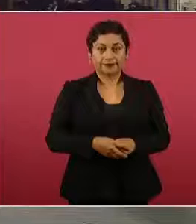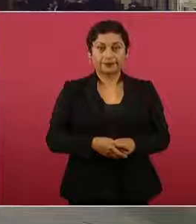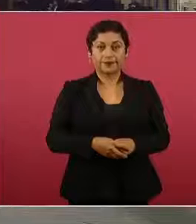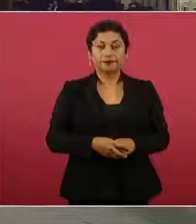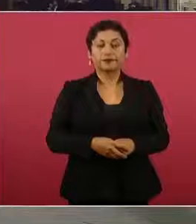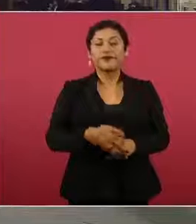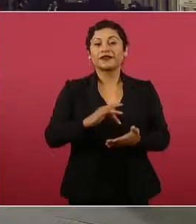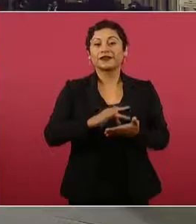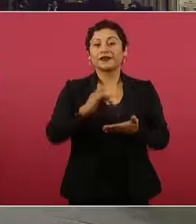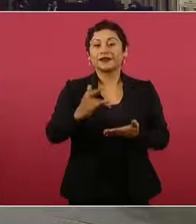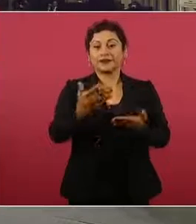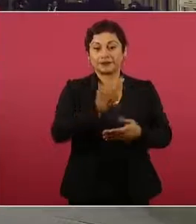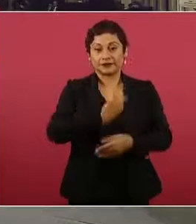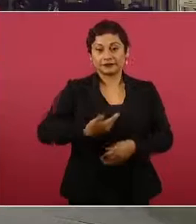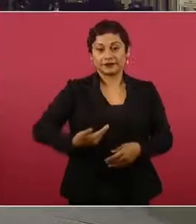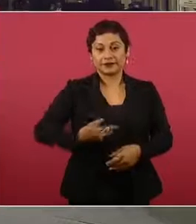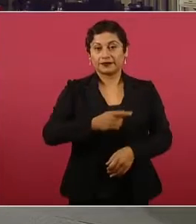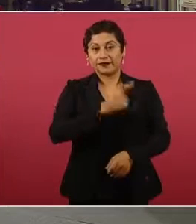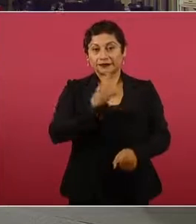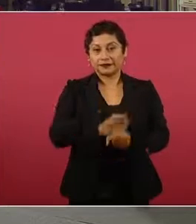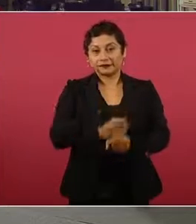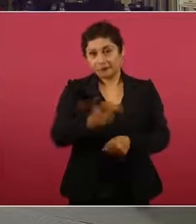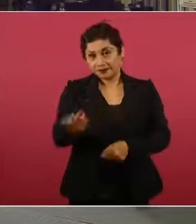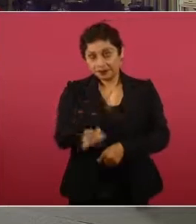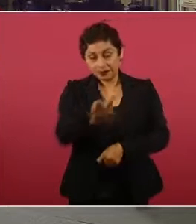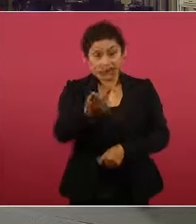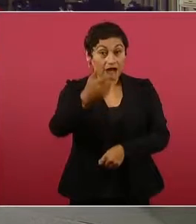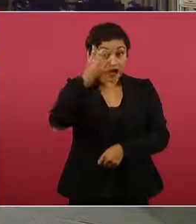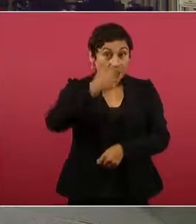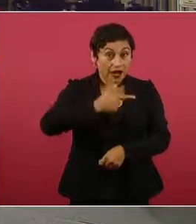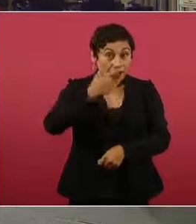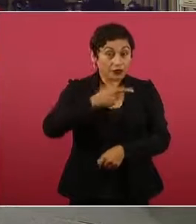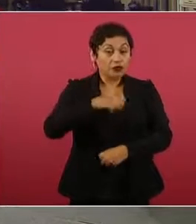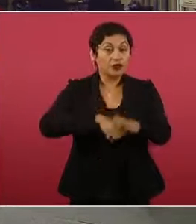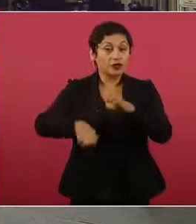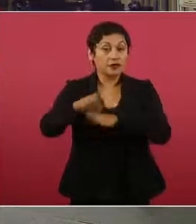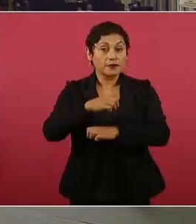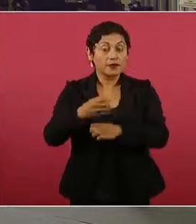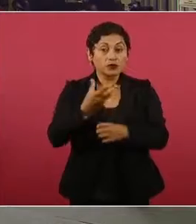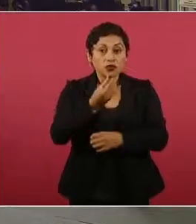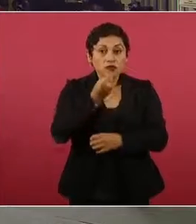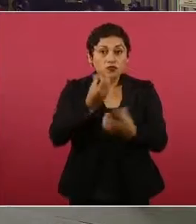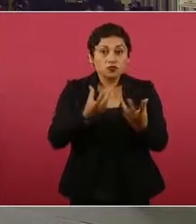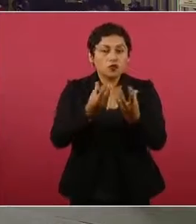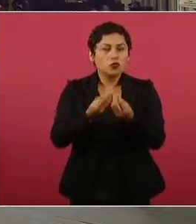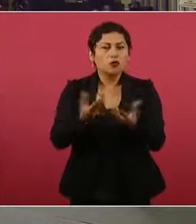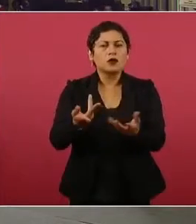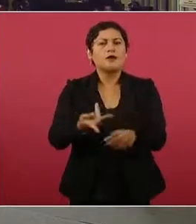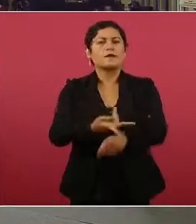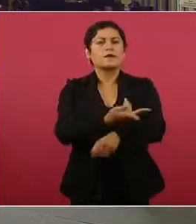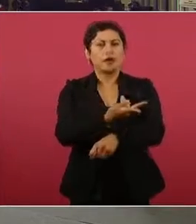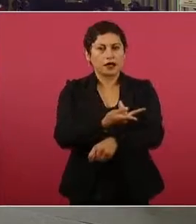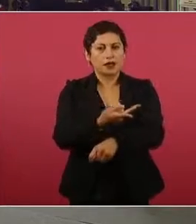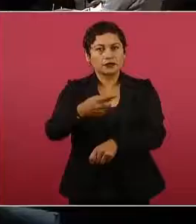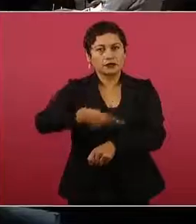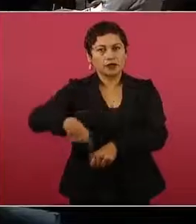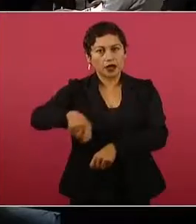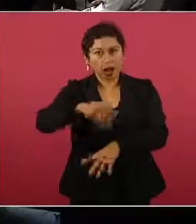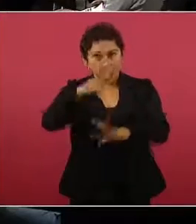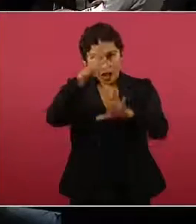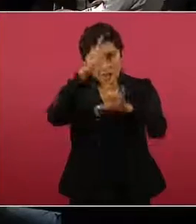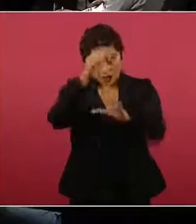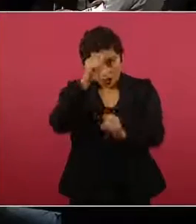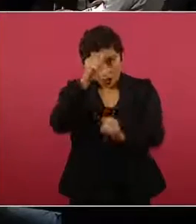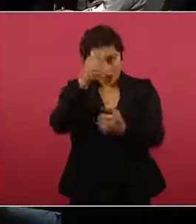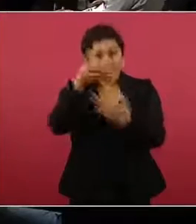Gracias, presidente. Buenos días. Preguntarle primero cómo le fue anoche en la cena con los empresarios, si hubo algún compromiso de compra de estos cachitos de